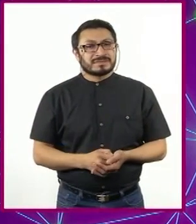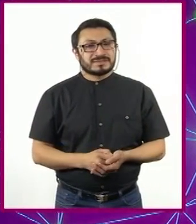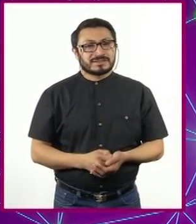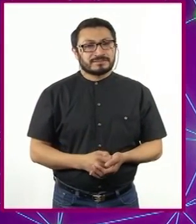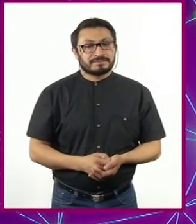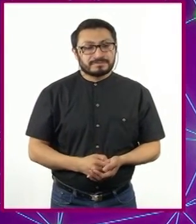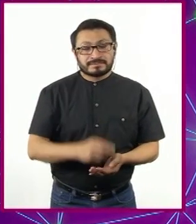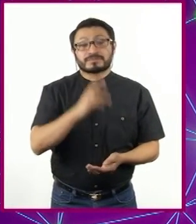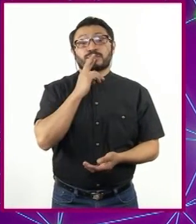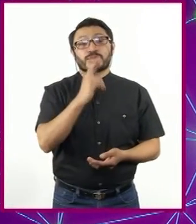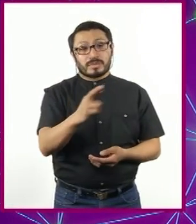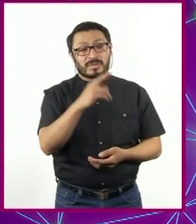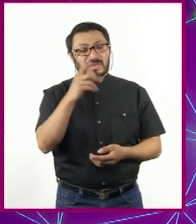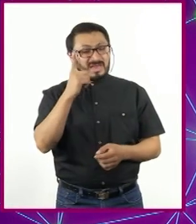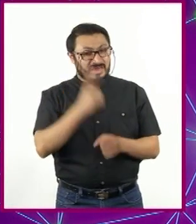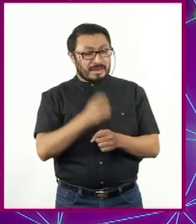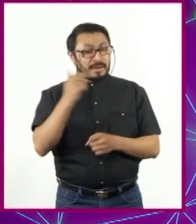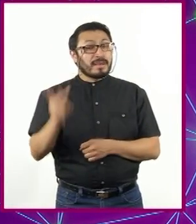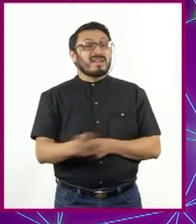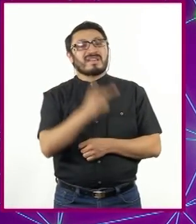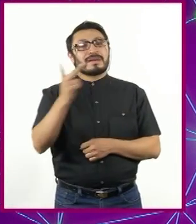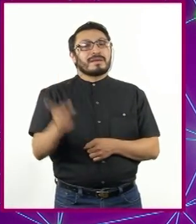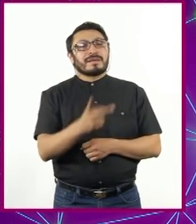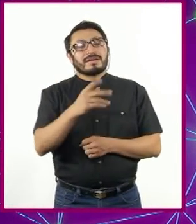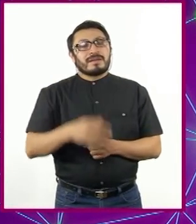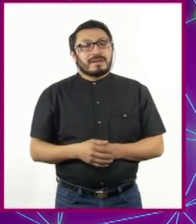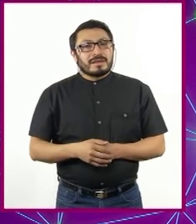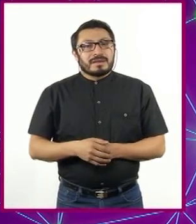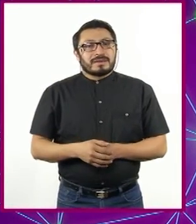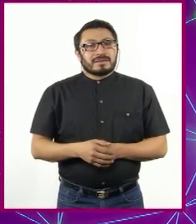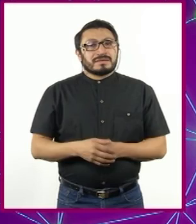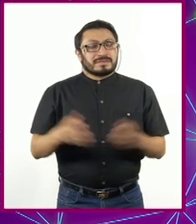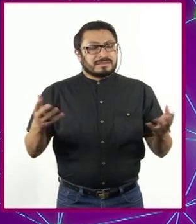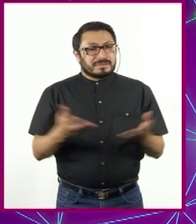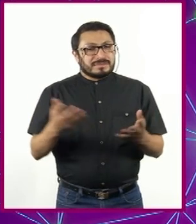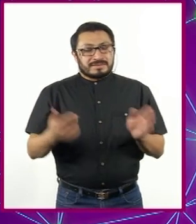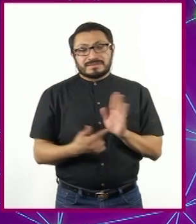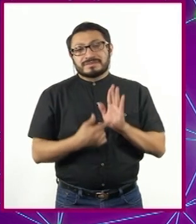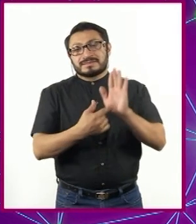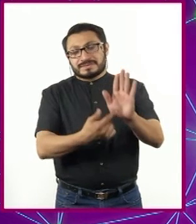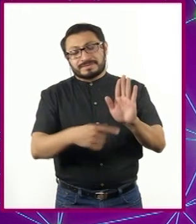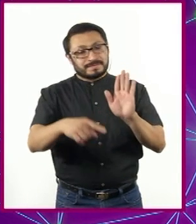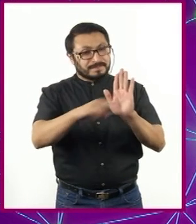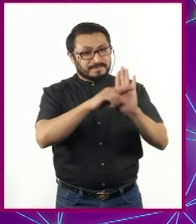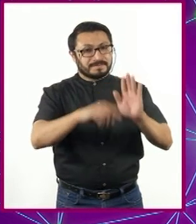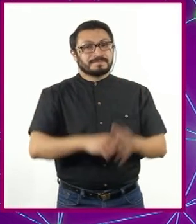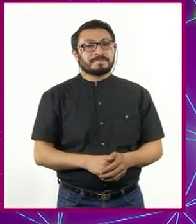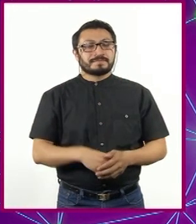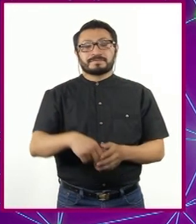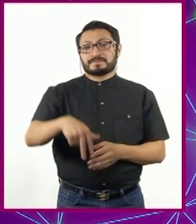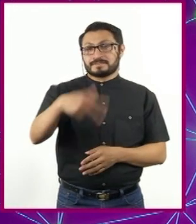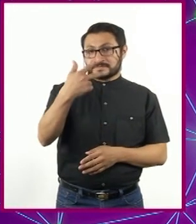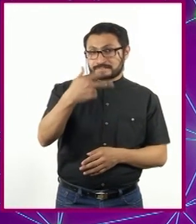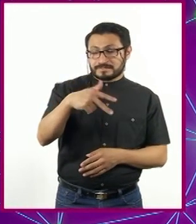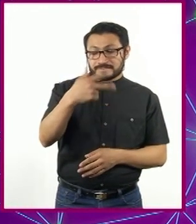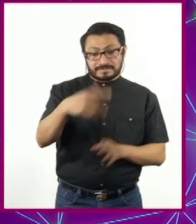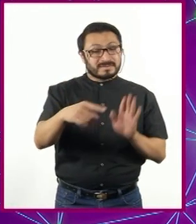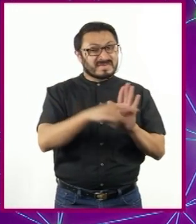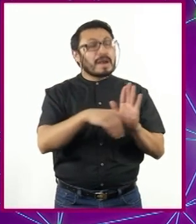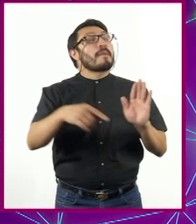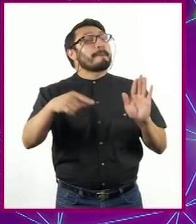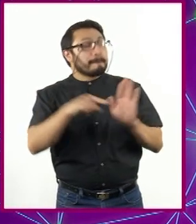Para responder a la primera pregunta, la planteamos en la siguiente sustracción. 13 negativo